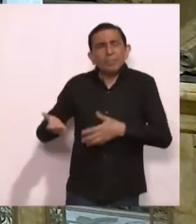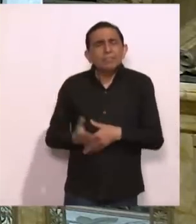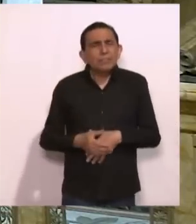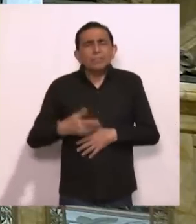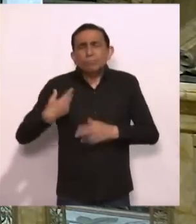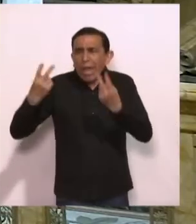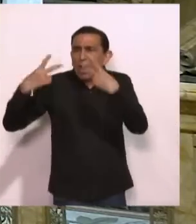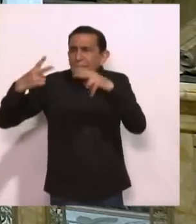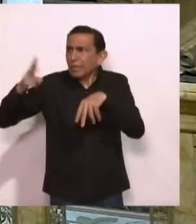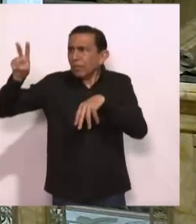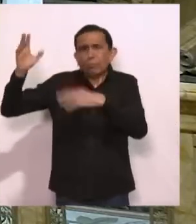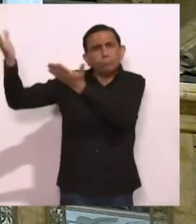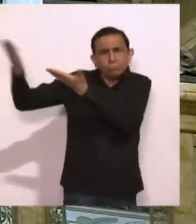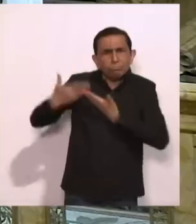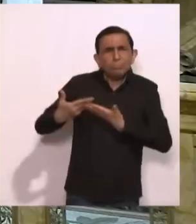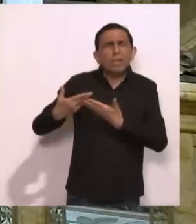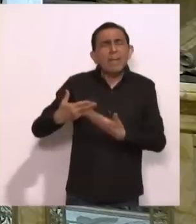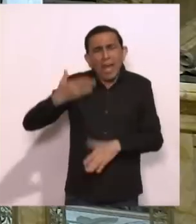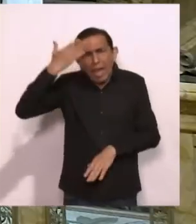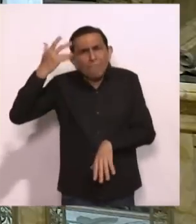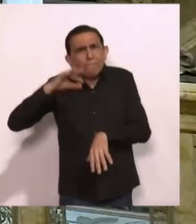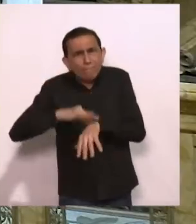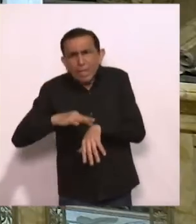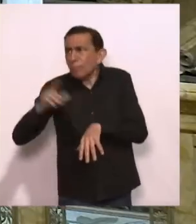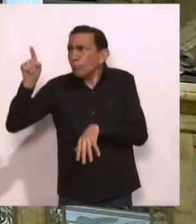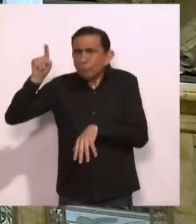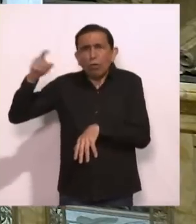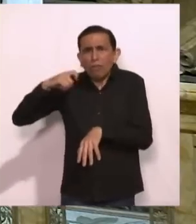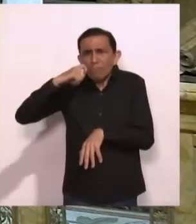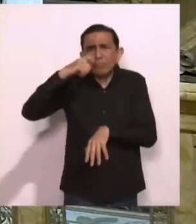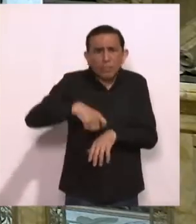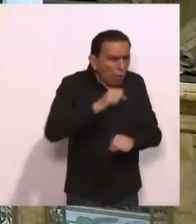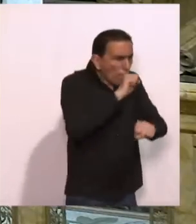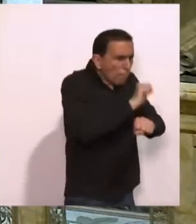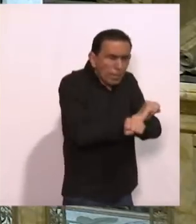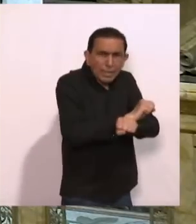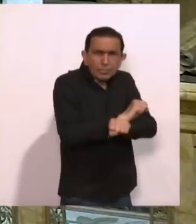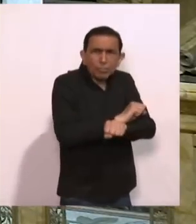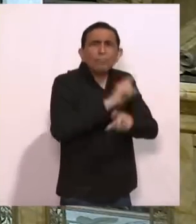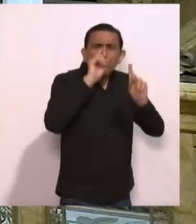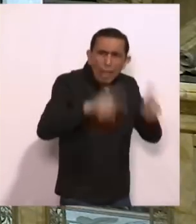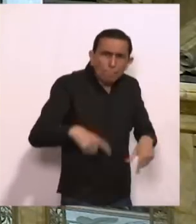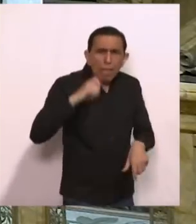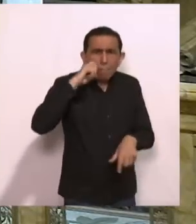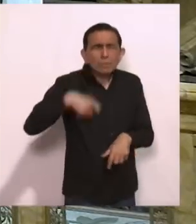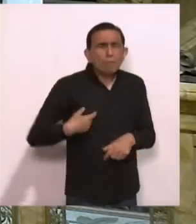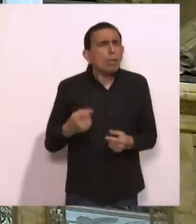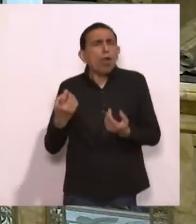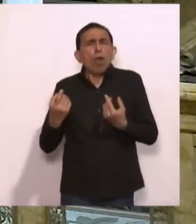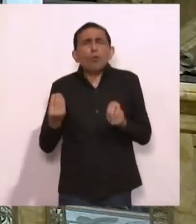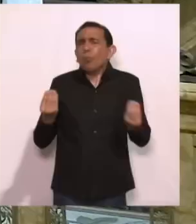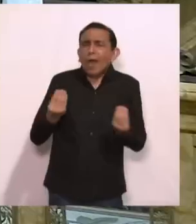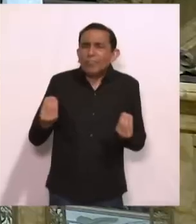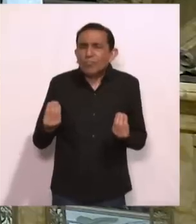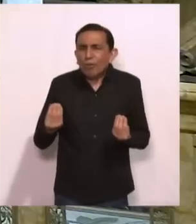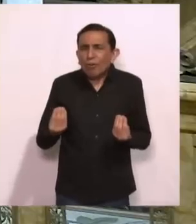me recibiste, enfermo y me visitaste, preso y me viniste a ver. Pero ¿cuándo, Señor?